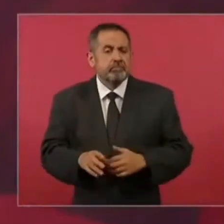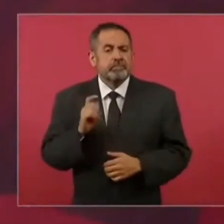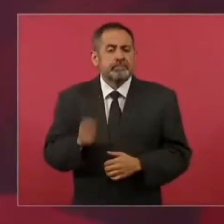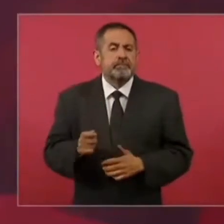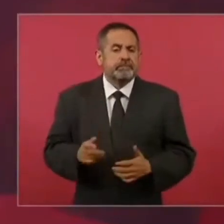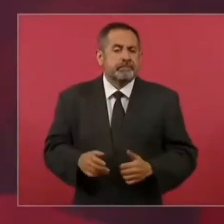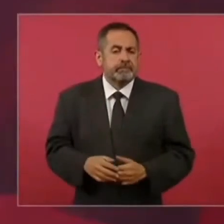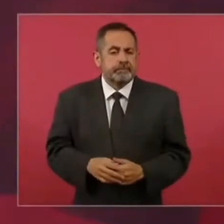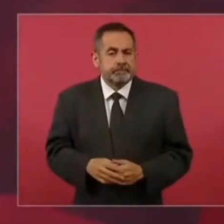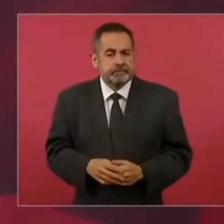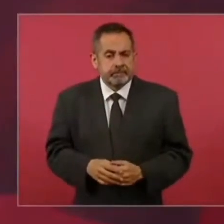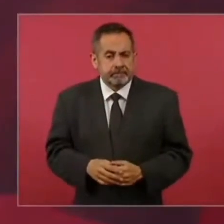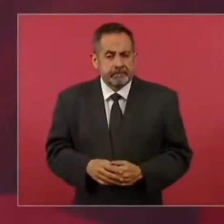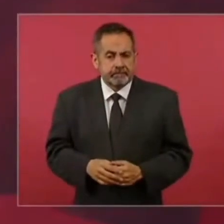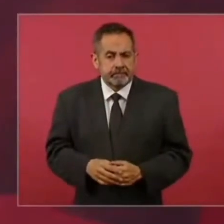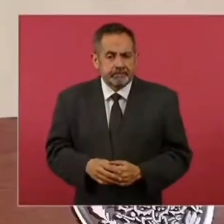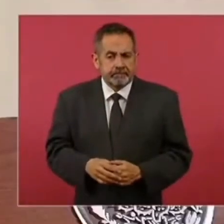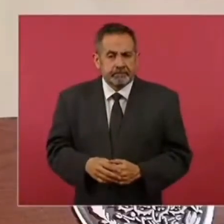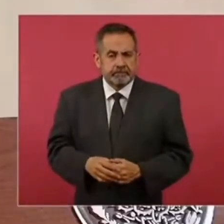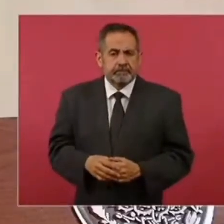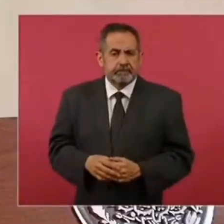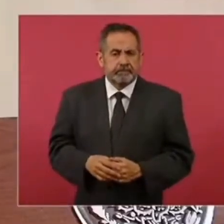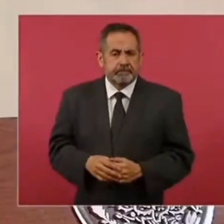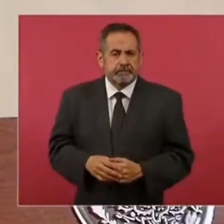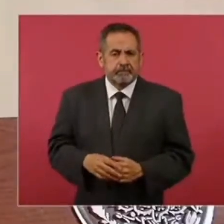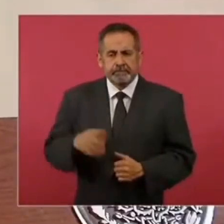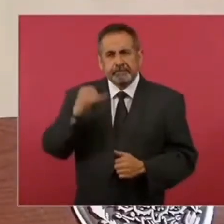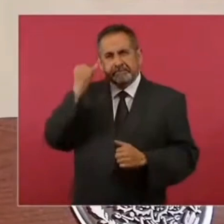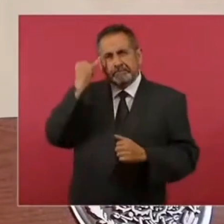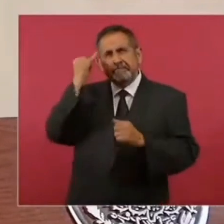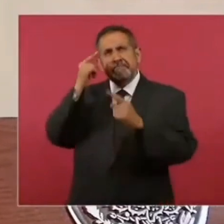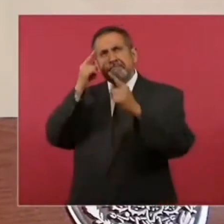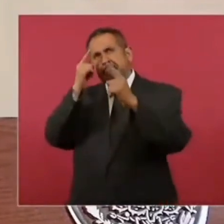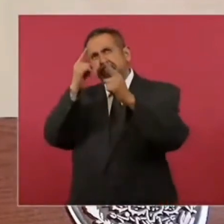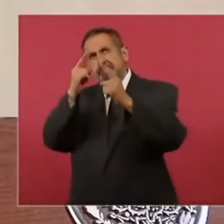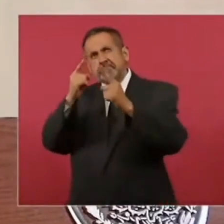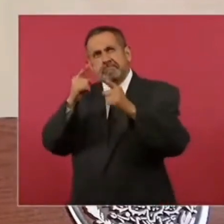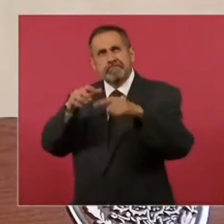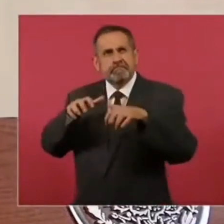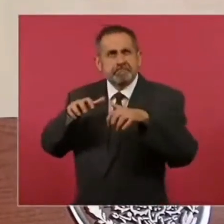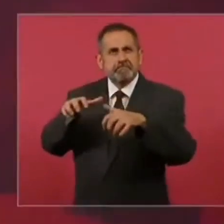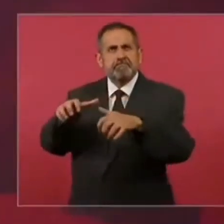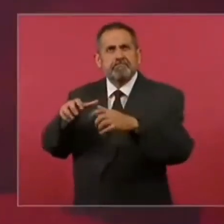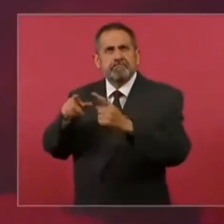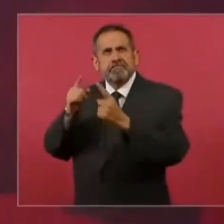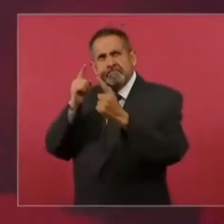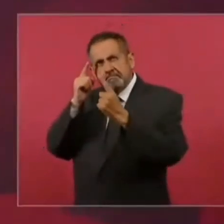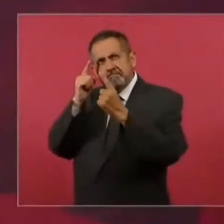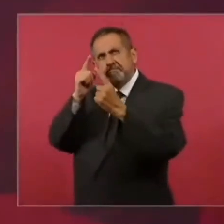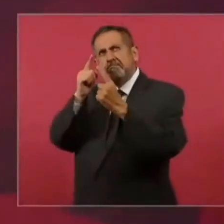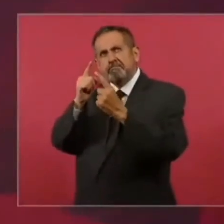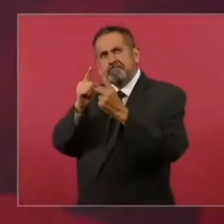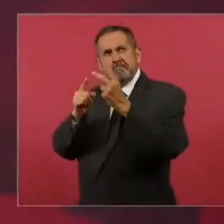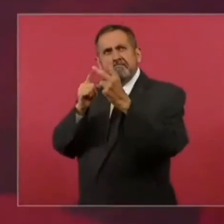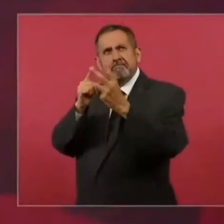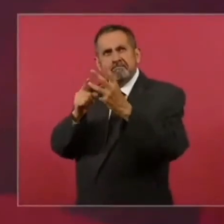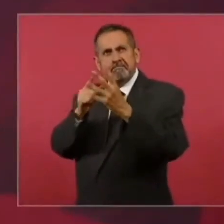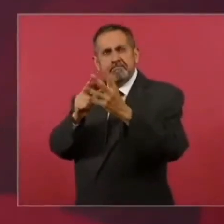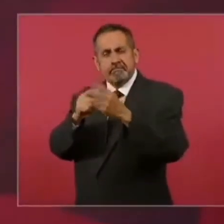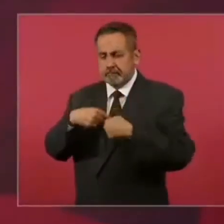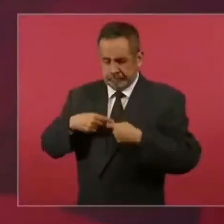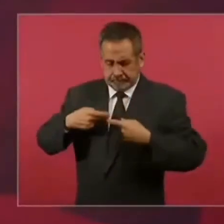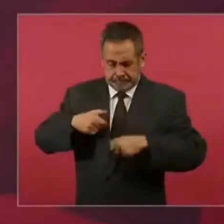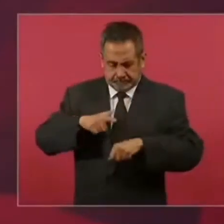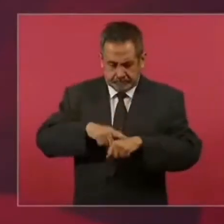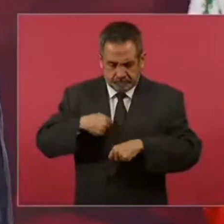es el que se alimente de ideales, de principios. Y